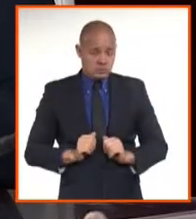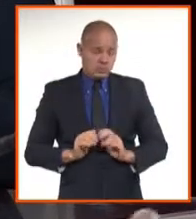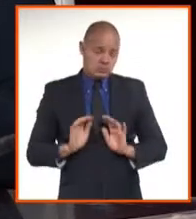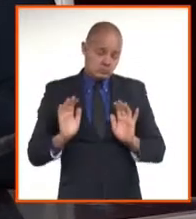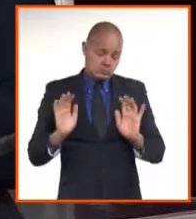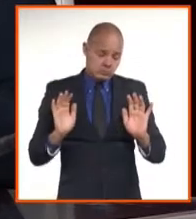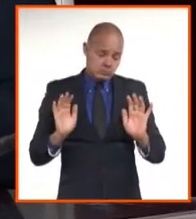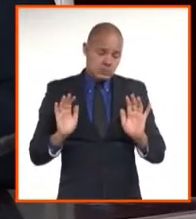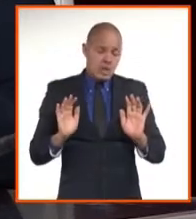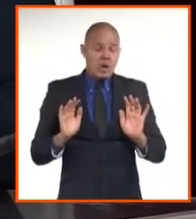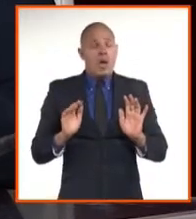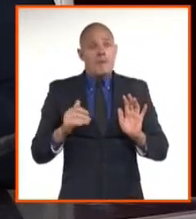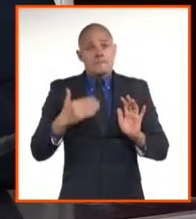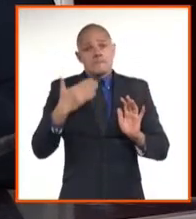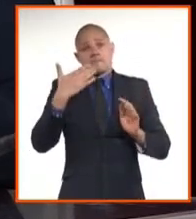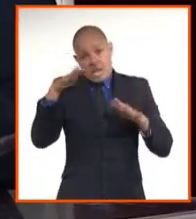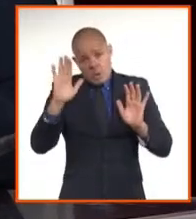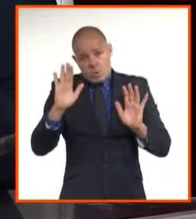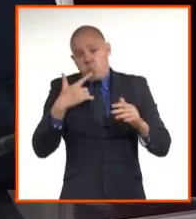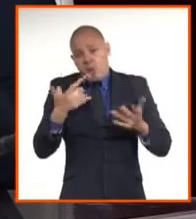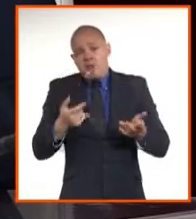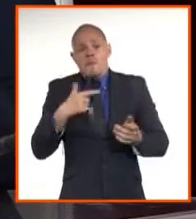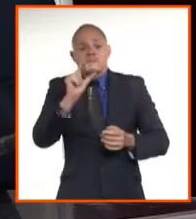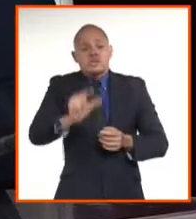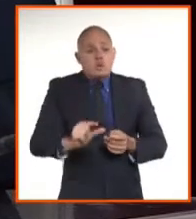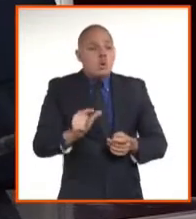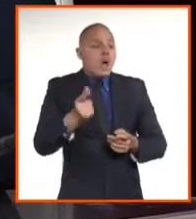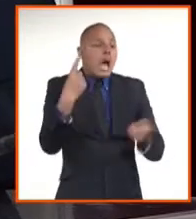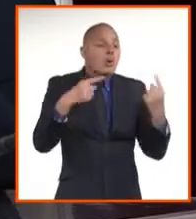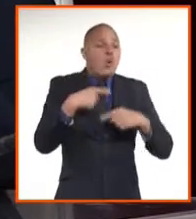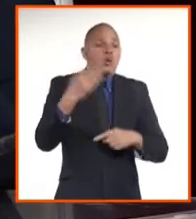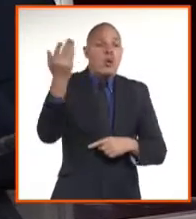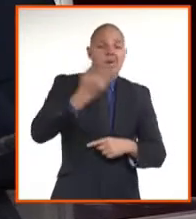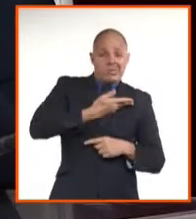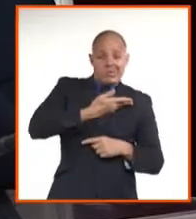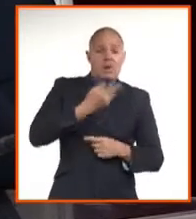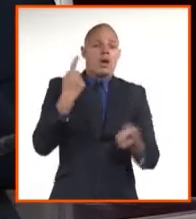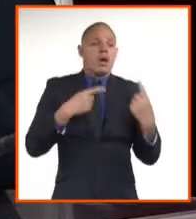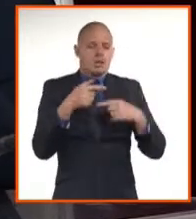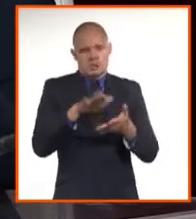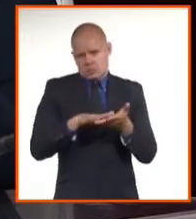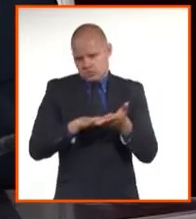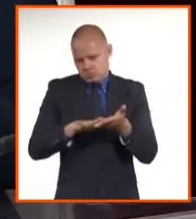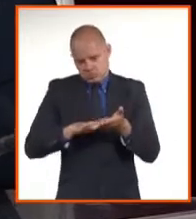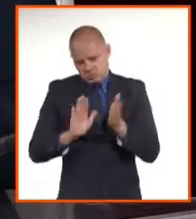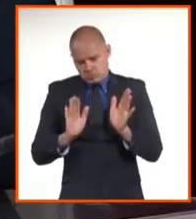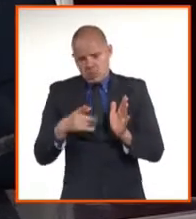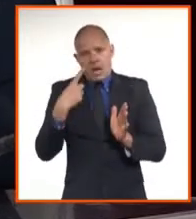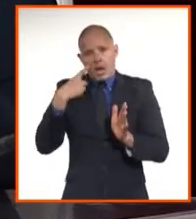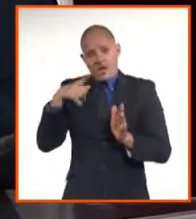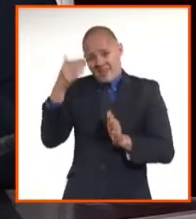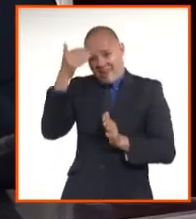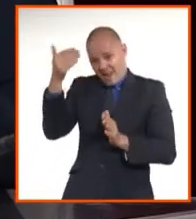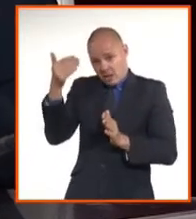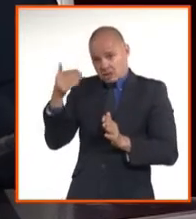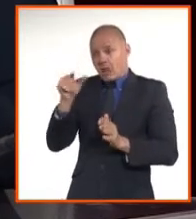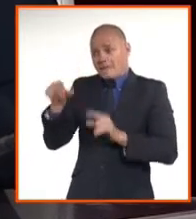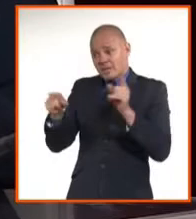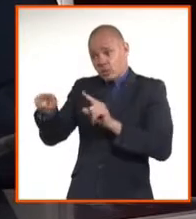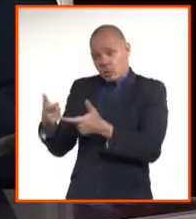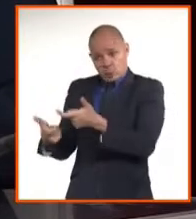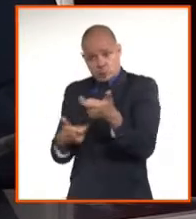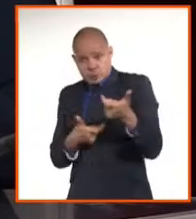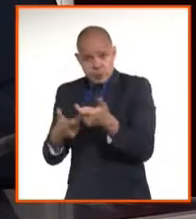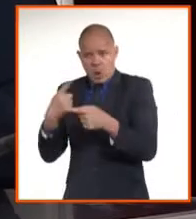humano, creo que el comando de bomberos, la fuerza, los trabajadores, trabajaron muy rápido, con mucha